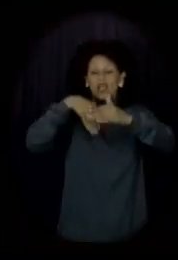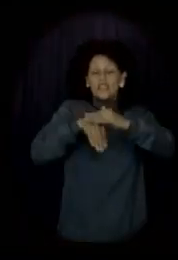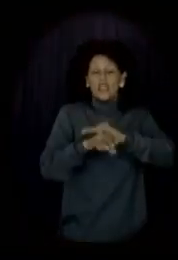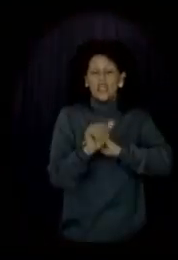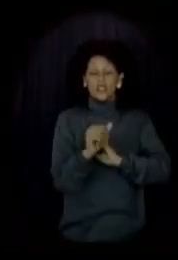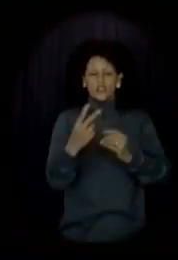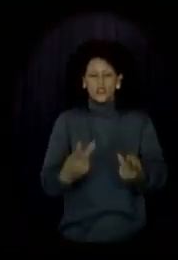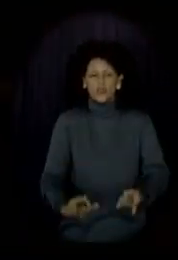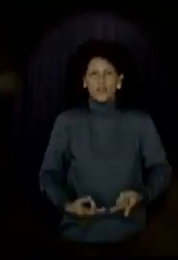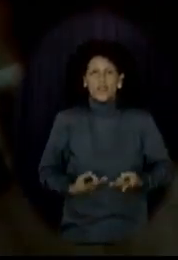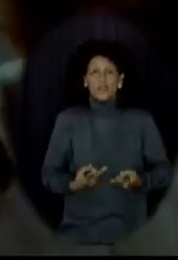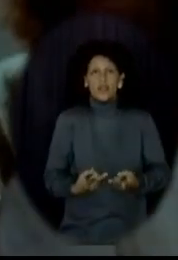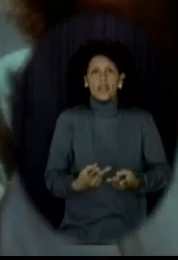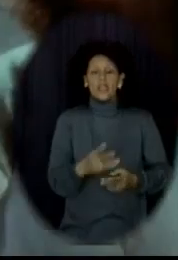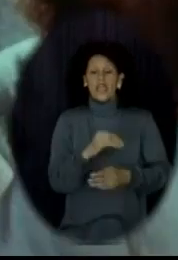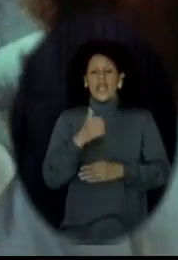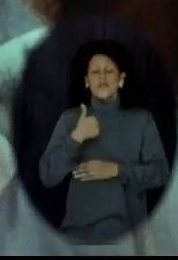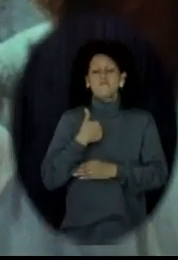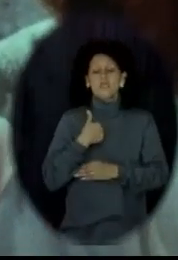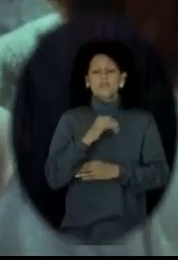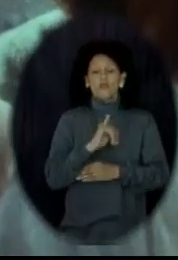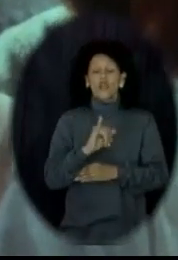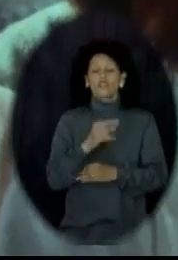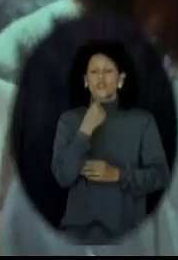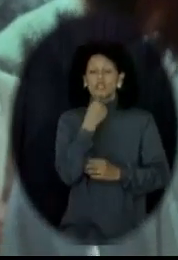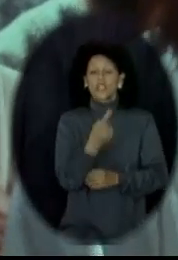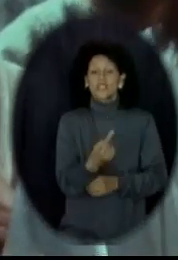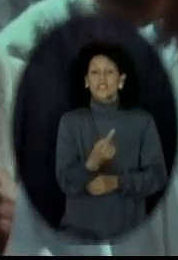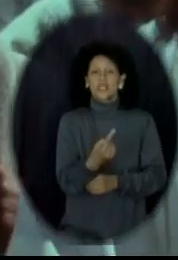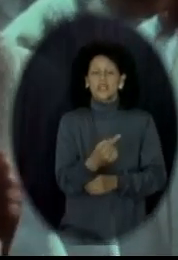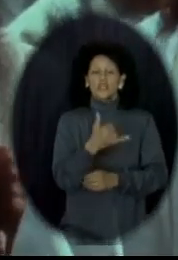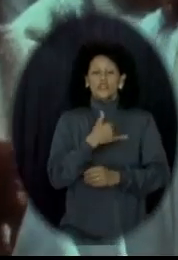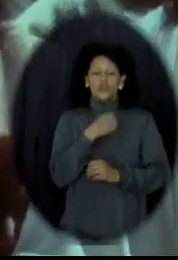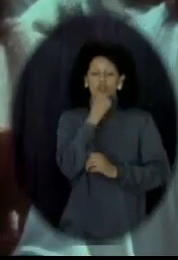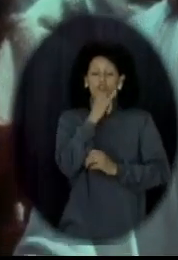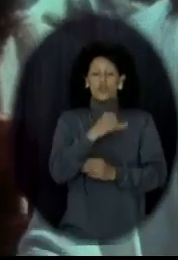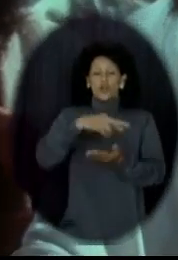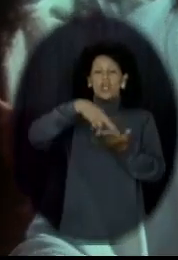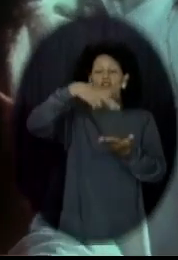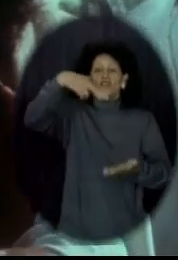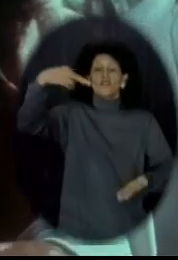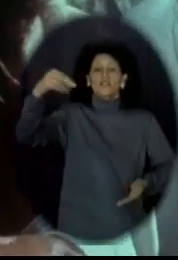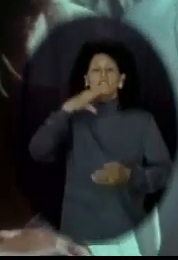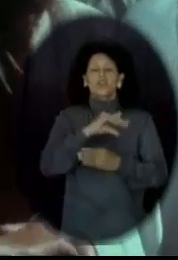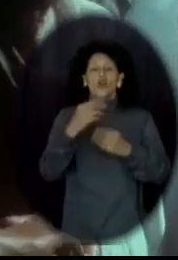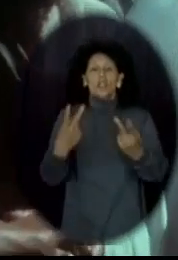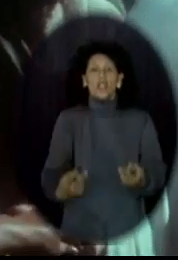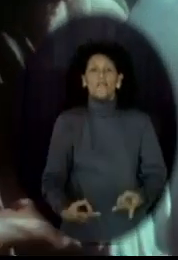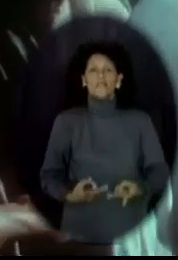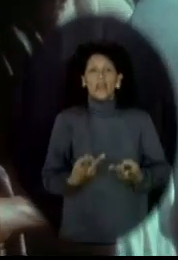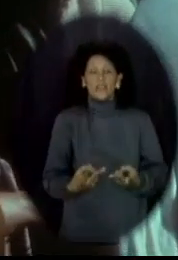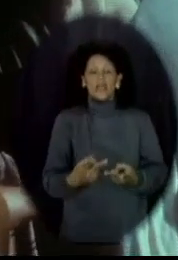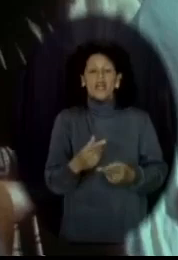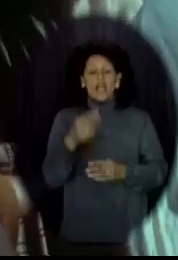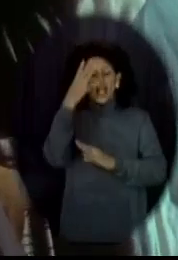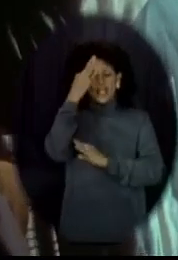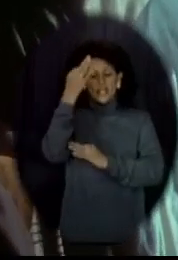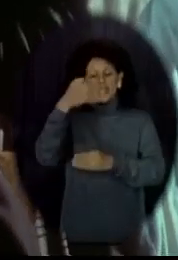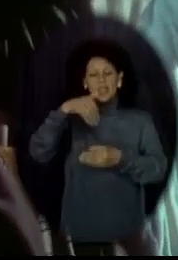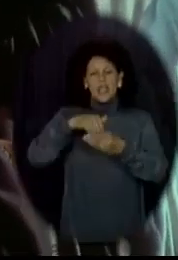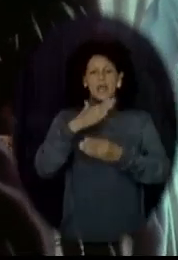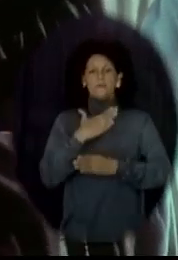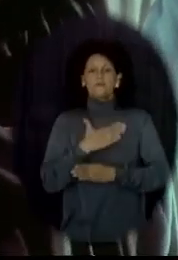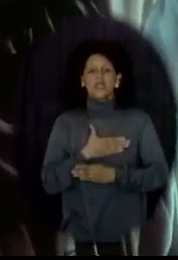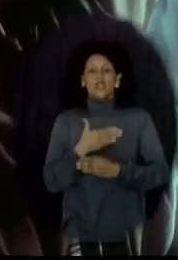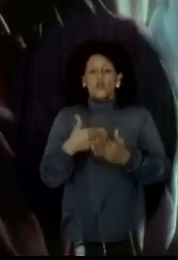entrar en tu vida. El mismo Jesús dice: Yo soy la resurrección y la vida. El que cree